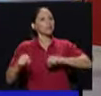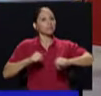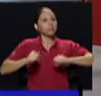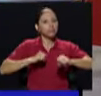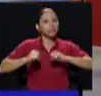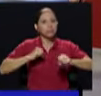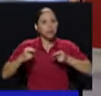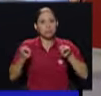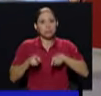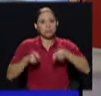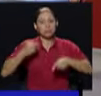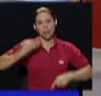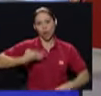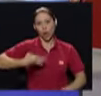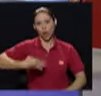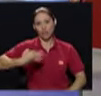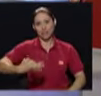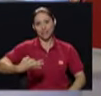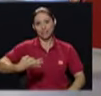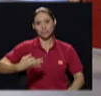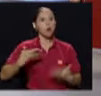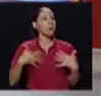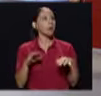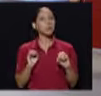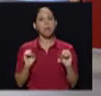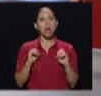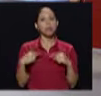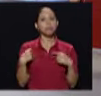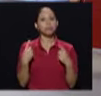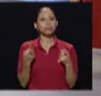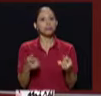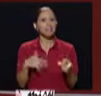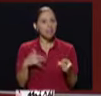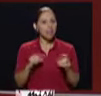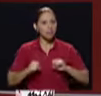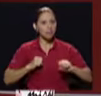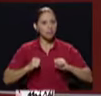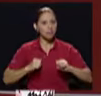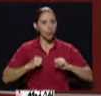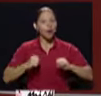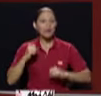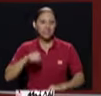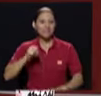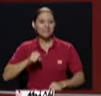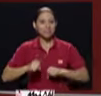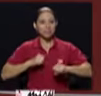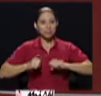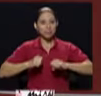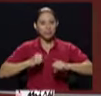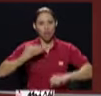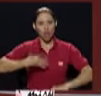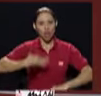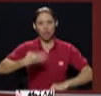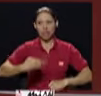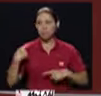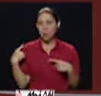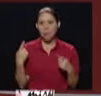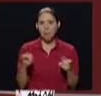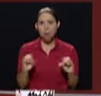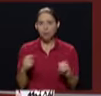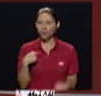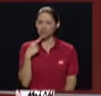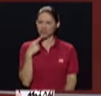es tema de todos los días. De hecho, cuando pasa unos días de que uno no siente el sismo, porque tiembla todos los días, uno empieza a decir,